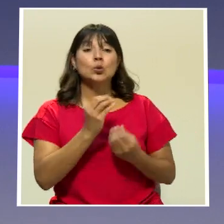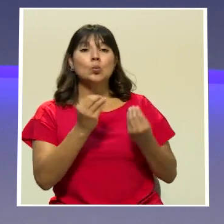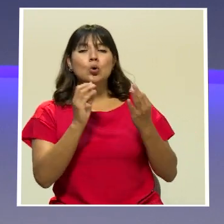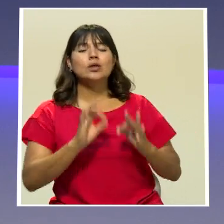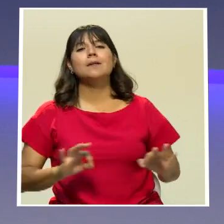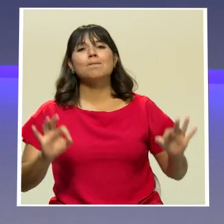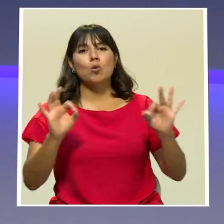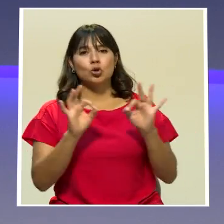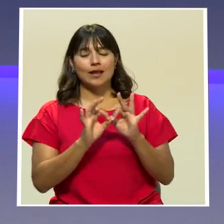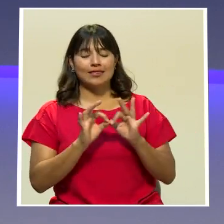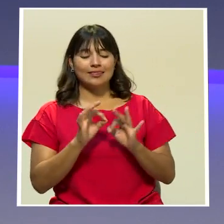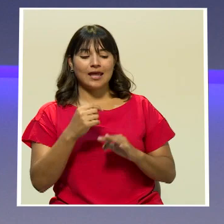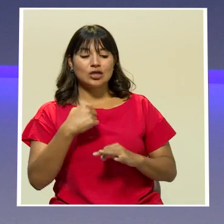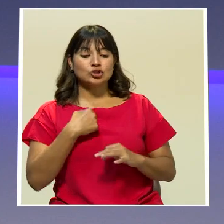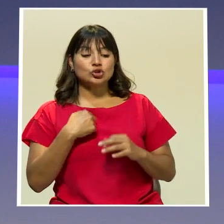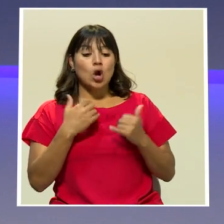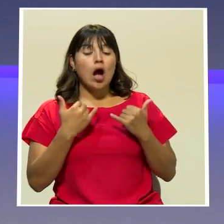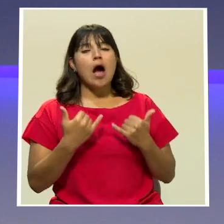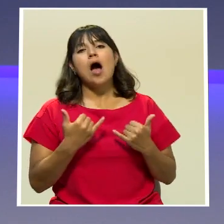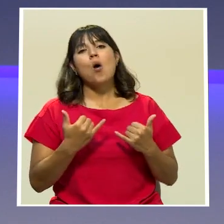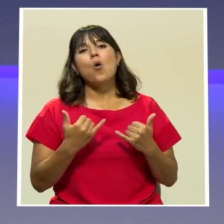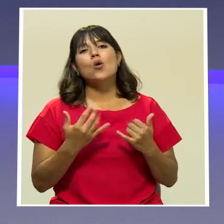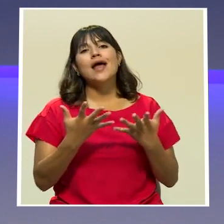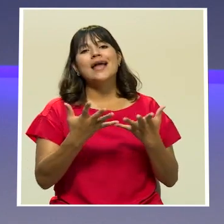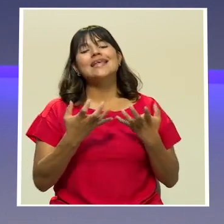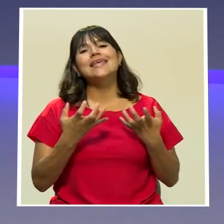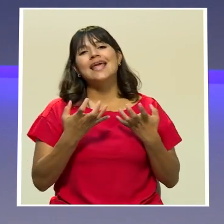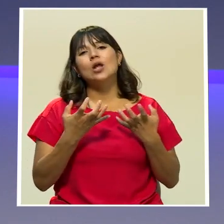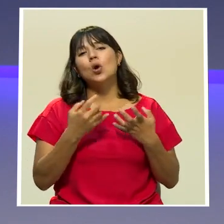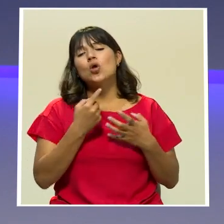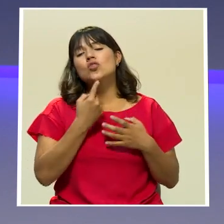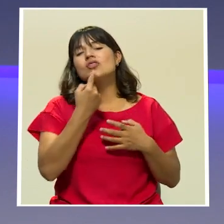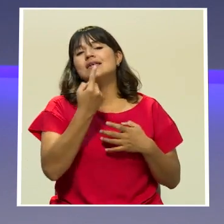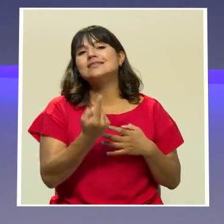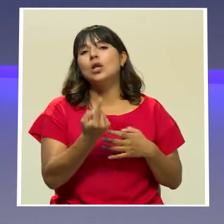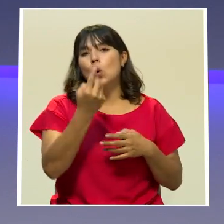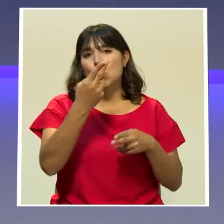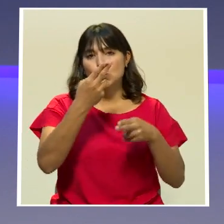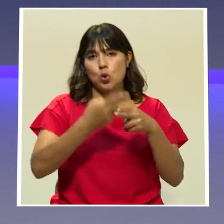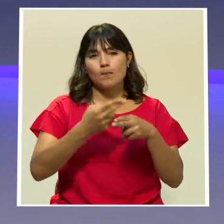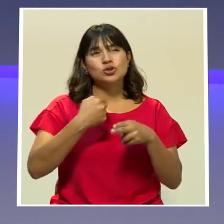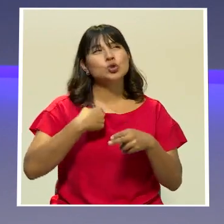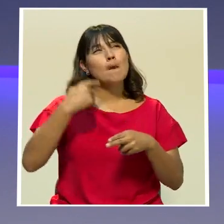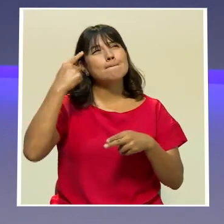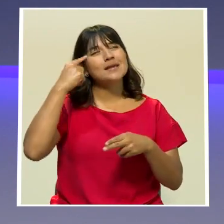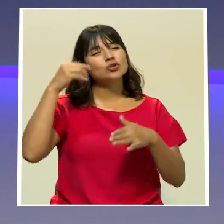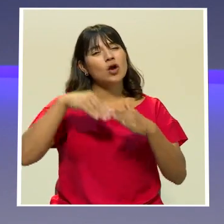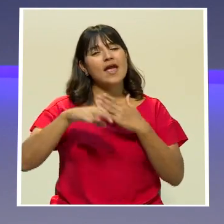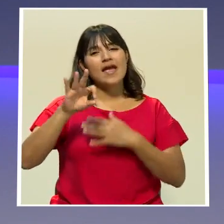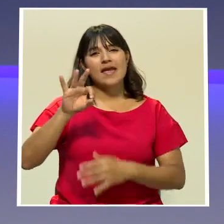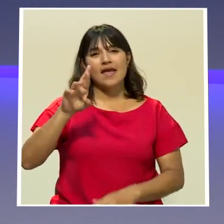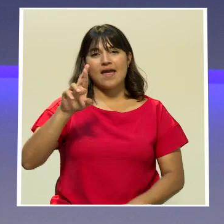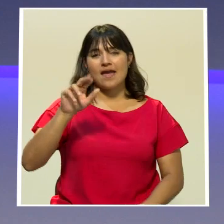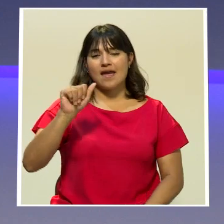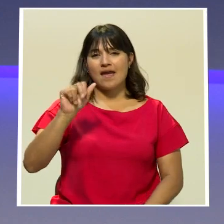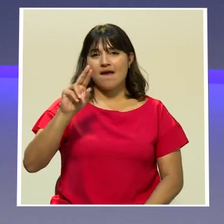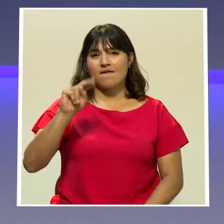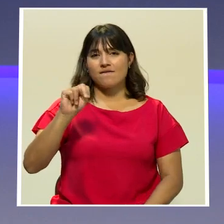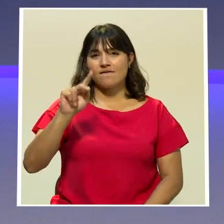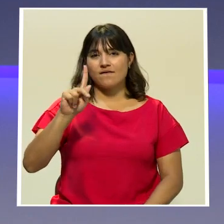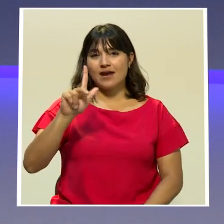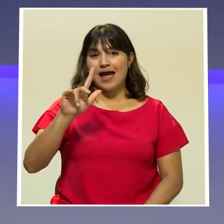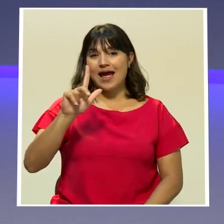la imprudencia de traer un nombre propio a la mesa. Pensaba en Franklin Chan. Franklin Chan